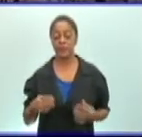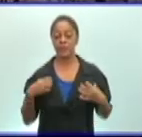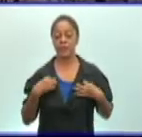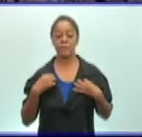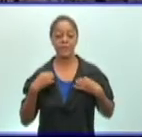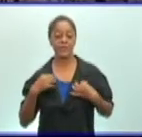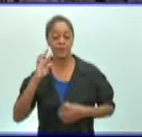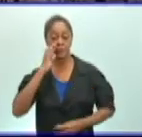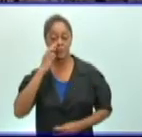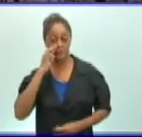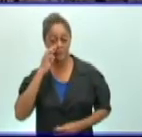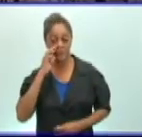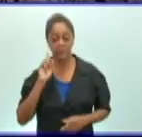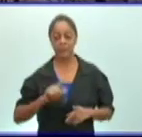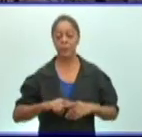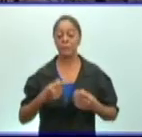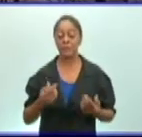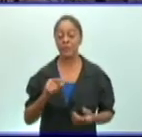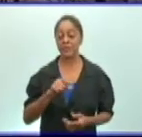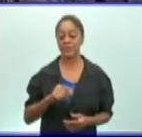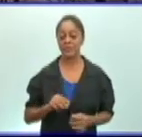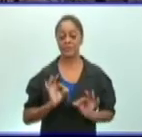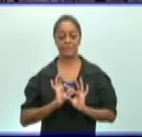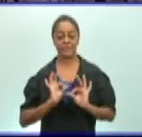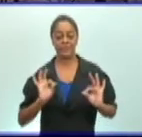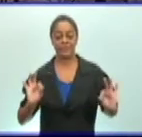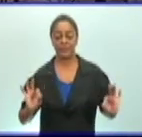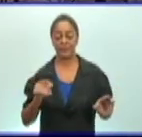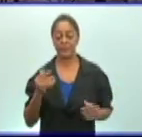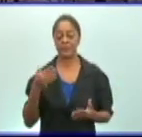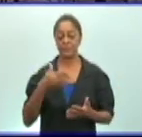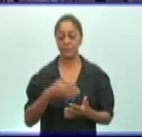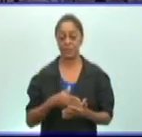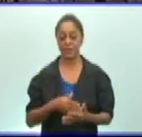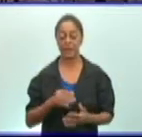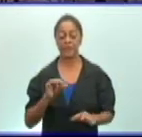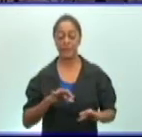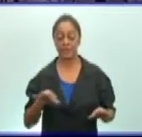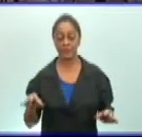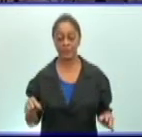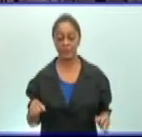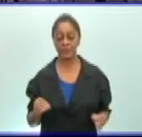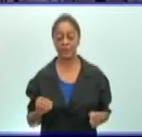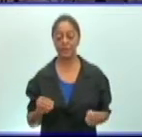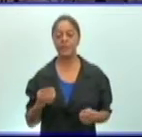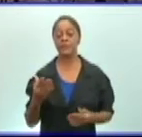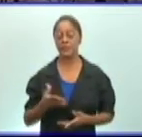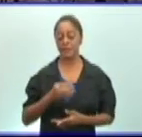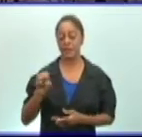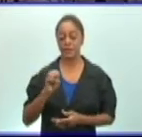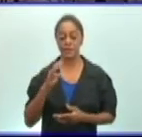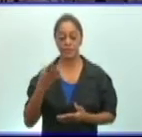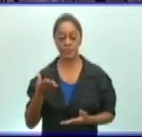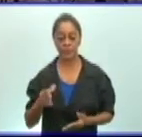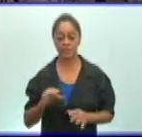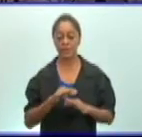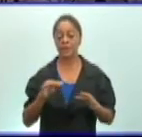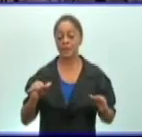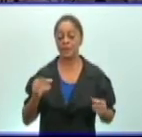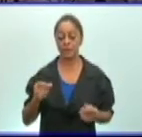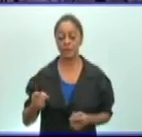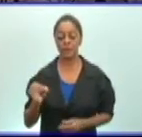desde el color negro porque refiere a esa elegancia para ir a la cuna de la democracia, a la cuna de